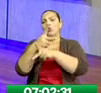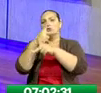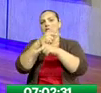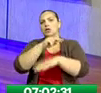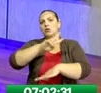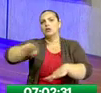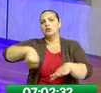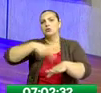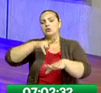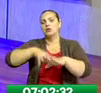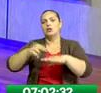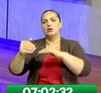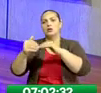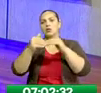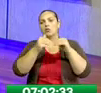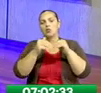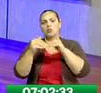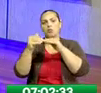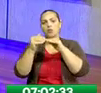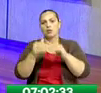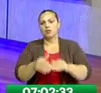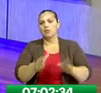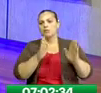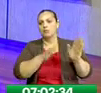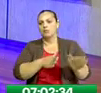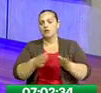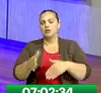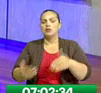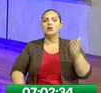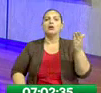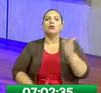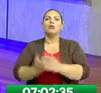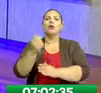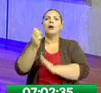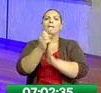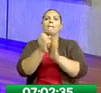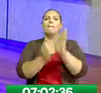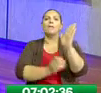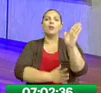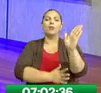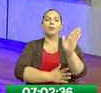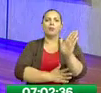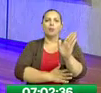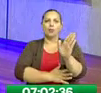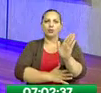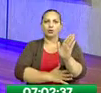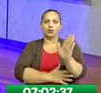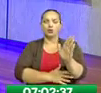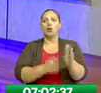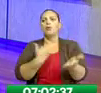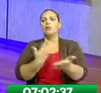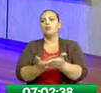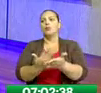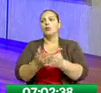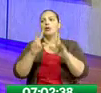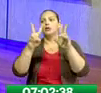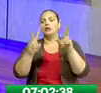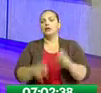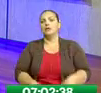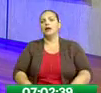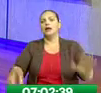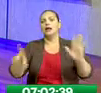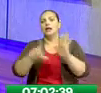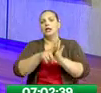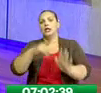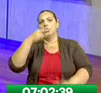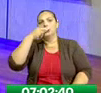Intergeneracional, presentó una nueva propuesta para reformar el Código de la Niñez y Adolescencia, que contempla